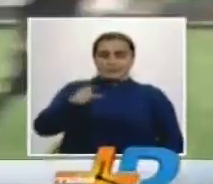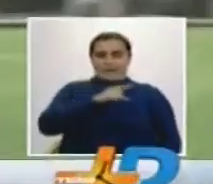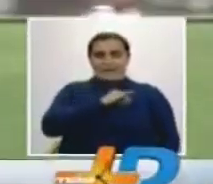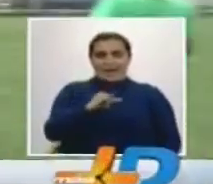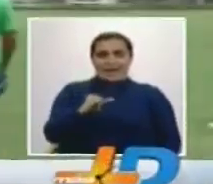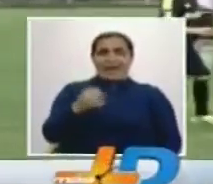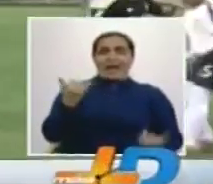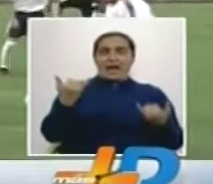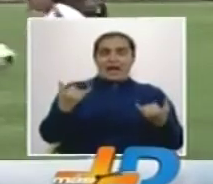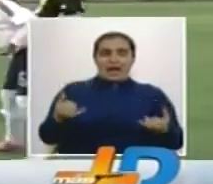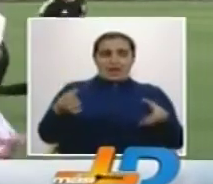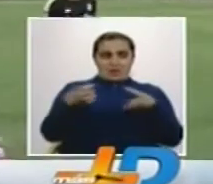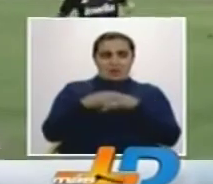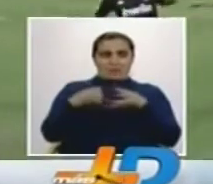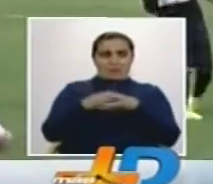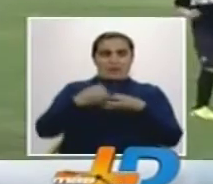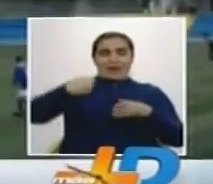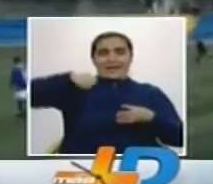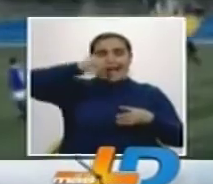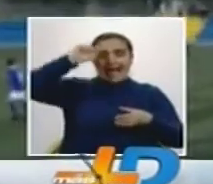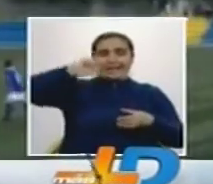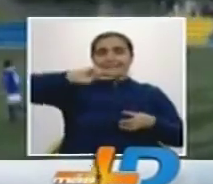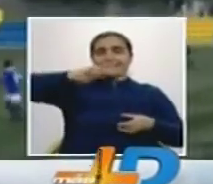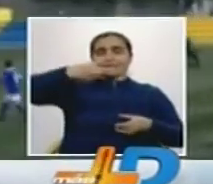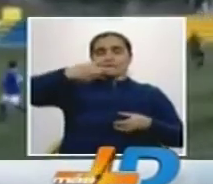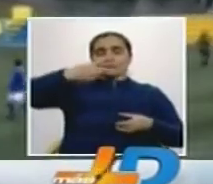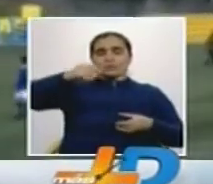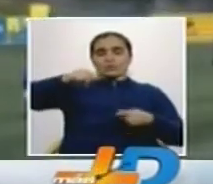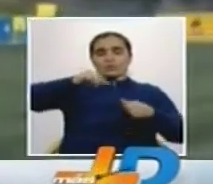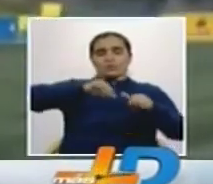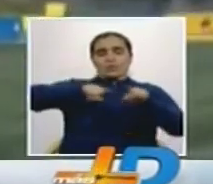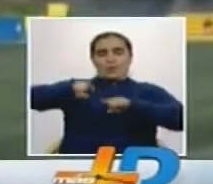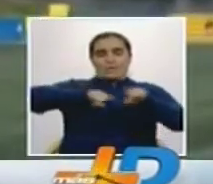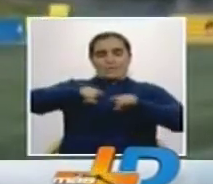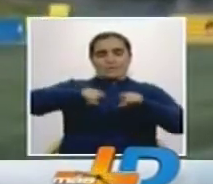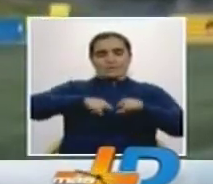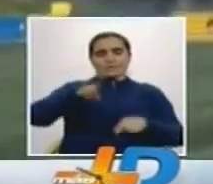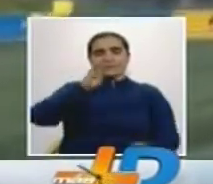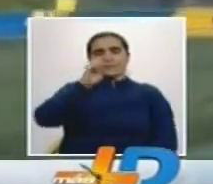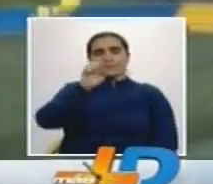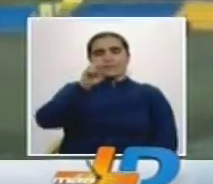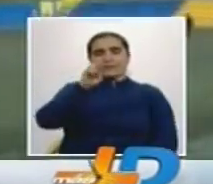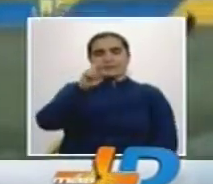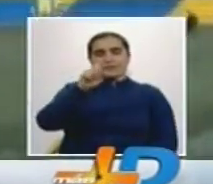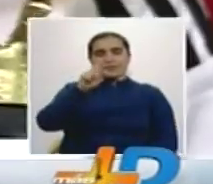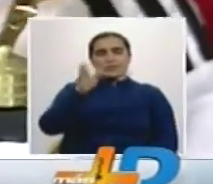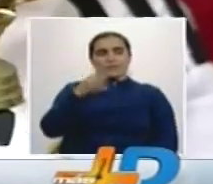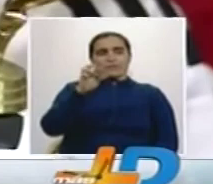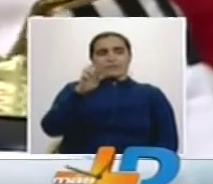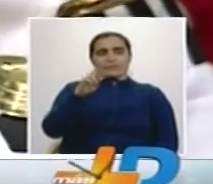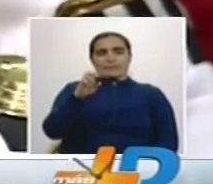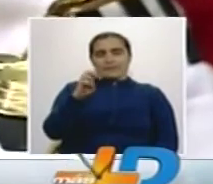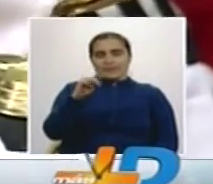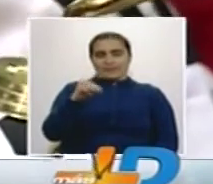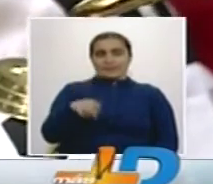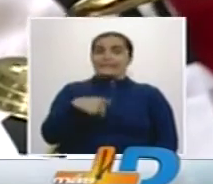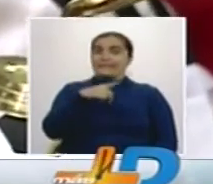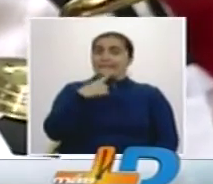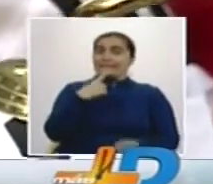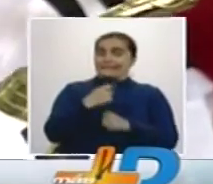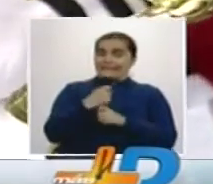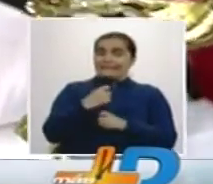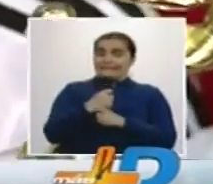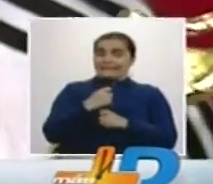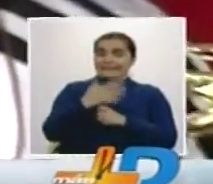de obtener junto con su equipo el subcampeonato del torneo Barcelona Premier Cup. Una de las cosas difíciles que vivió